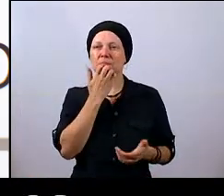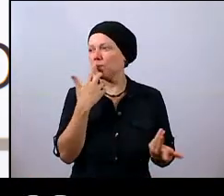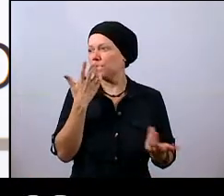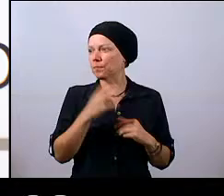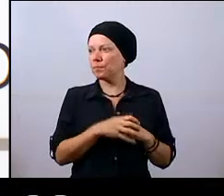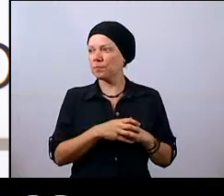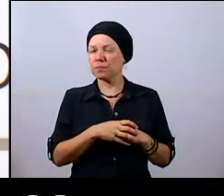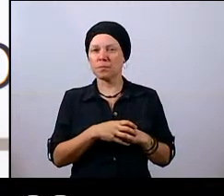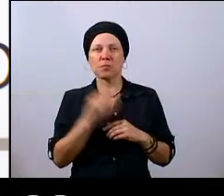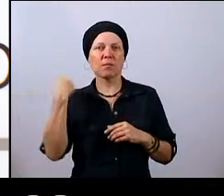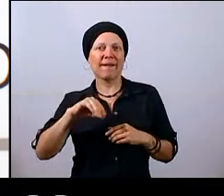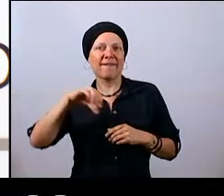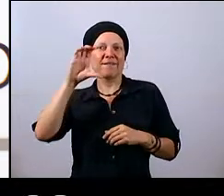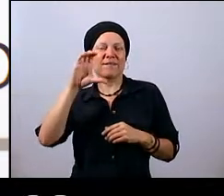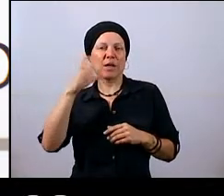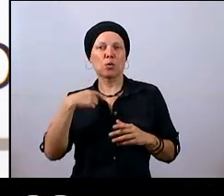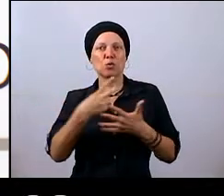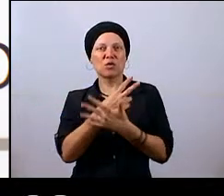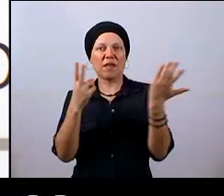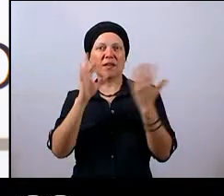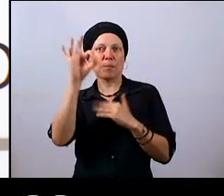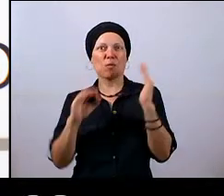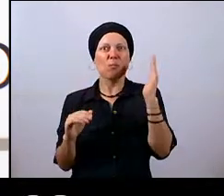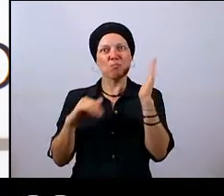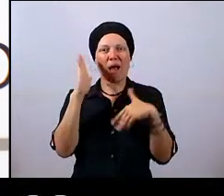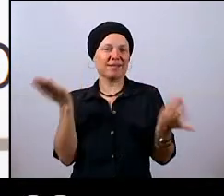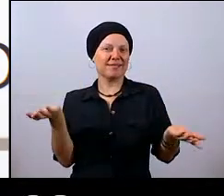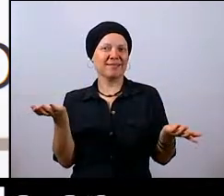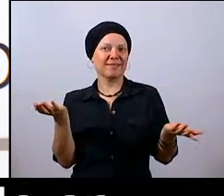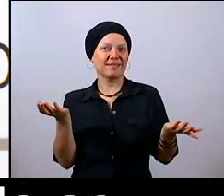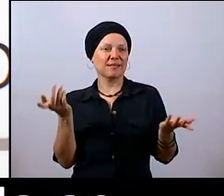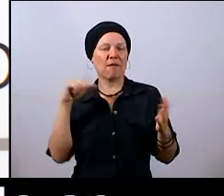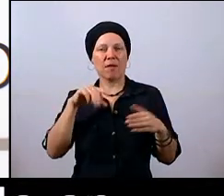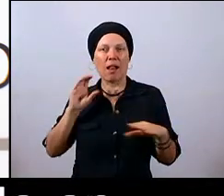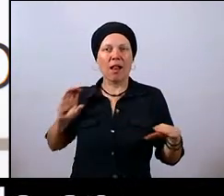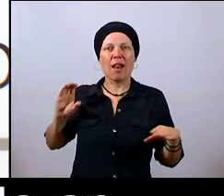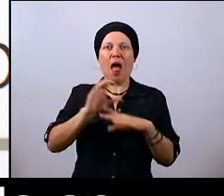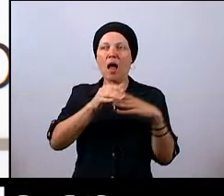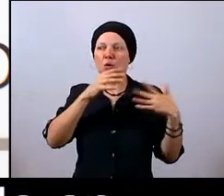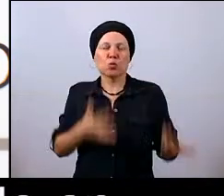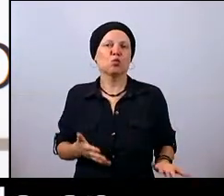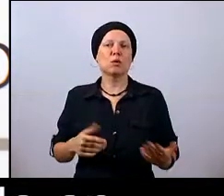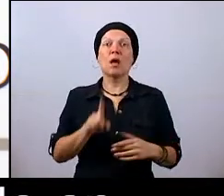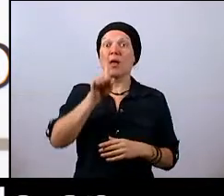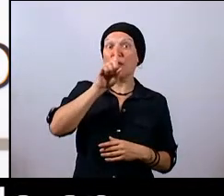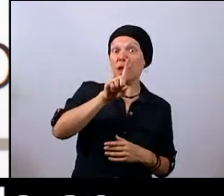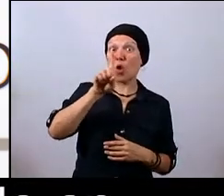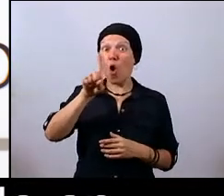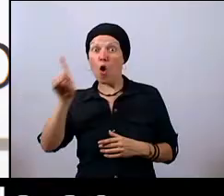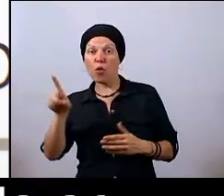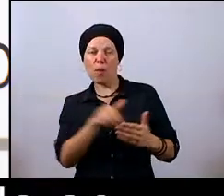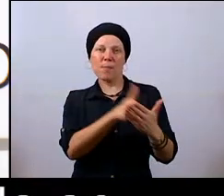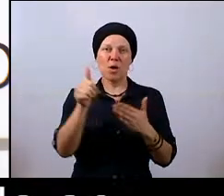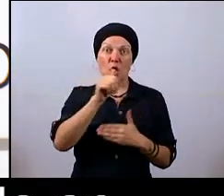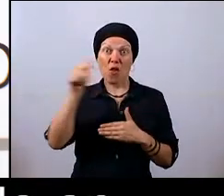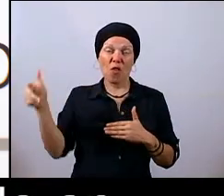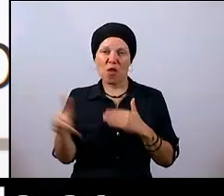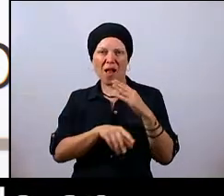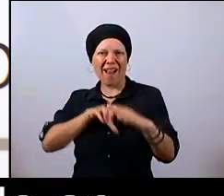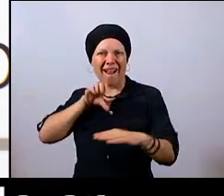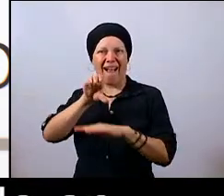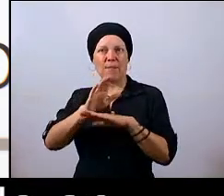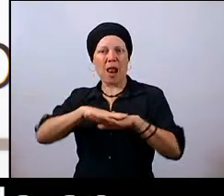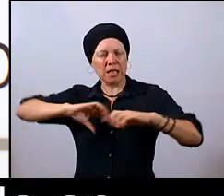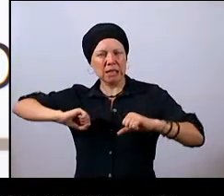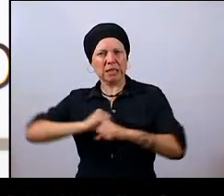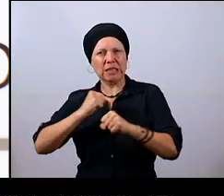incrementado en más de un 17% y se destinan a día de hoy 111 millones de euros a esas